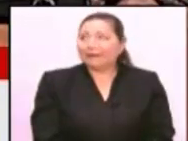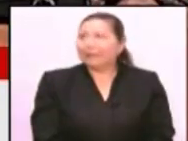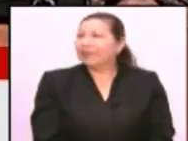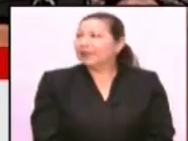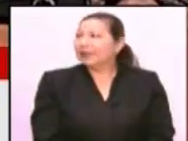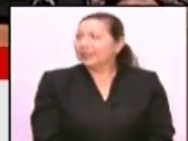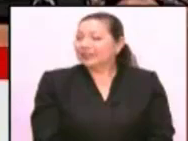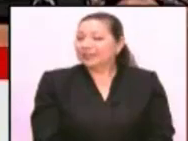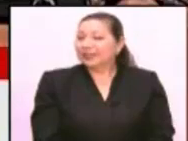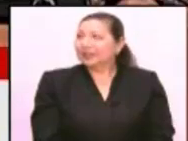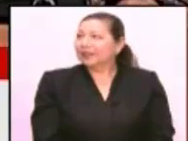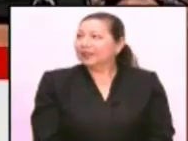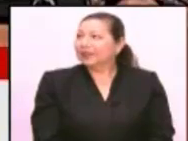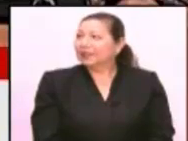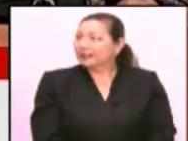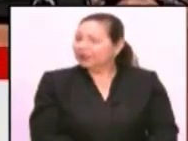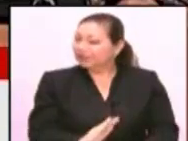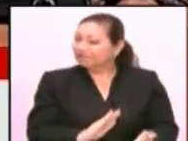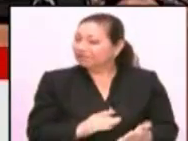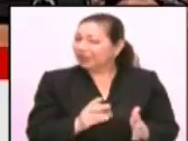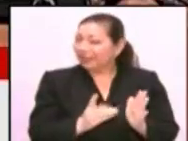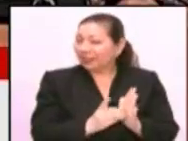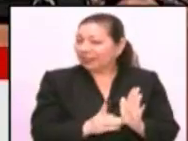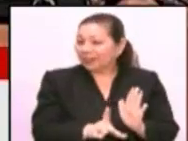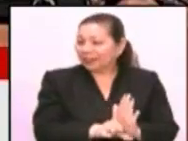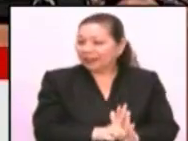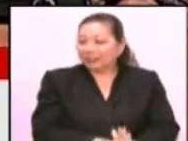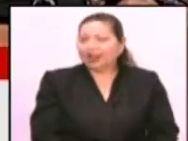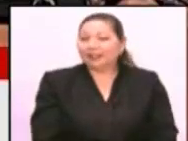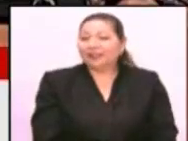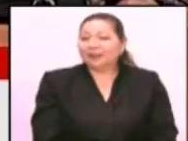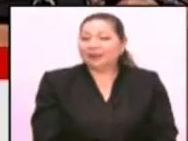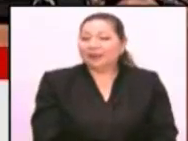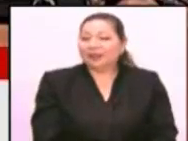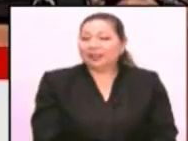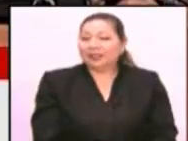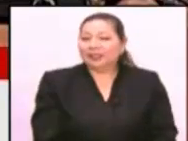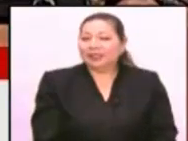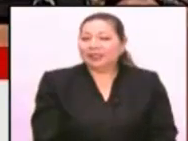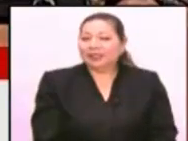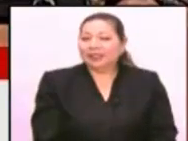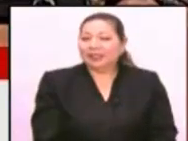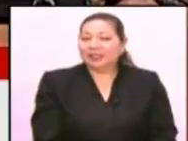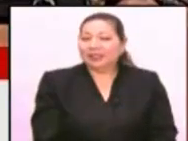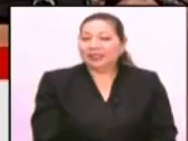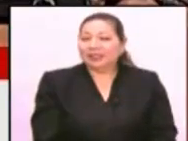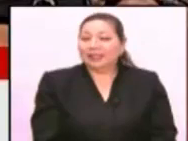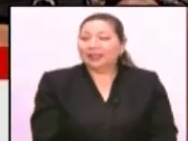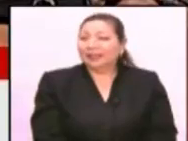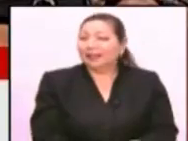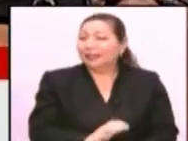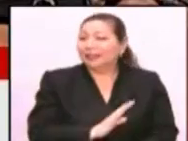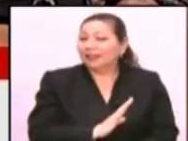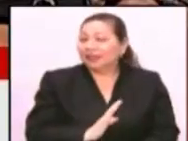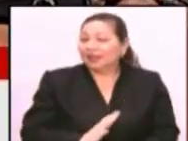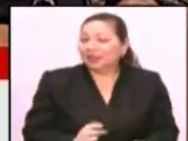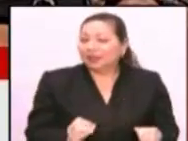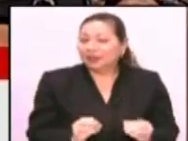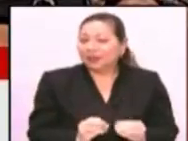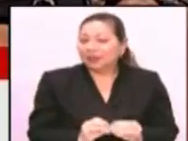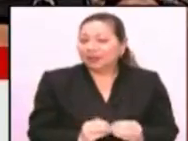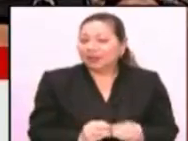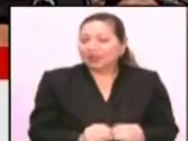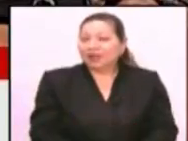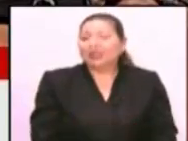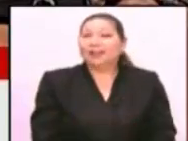¿Pasemos? Entonces, el decreto legislativo, presidente, es que el Estado, conjuntamente con las